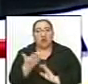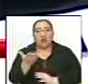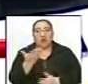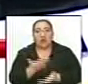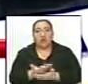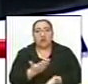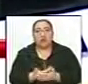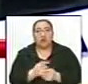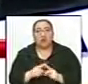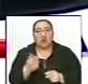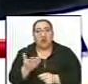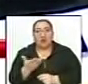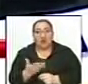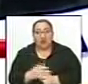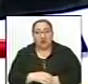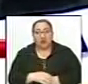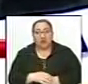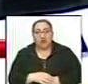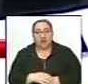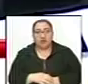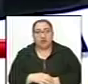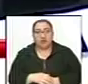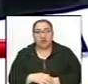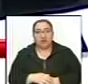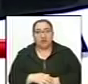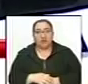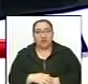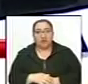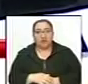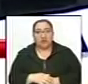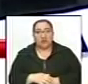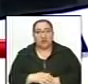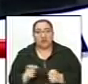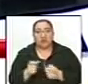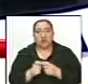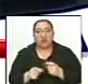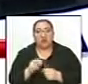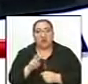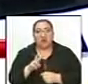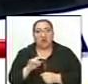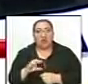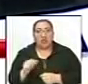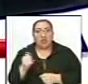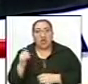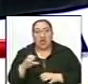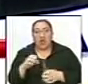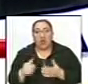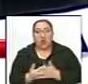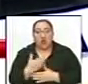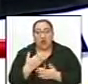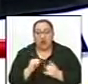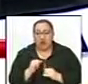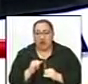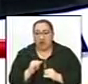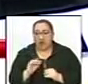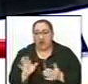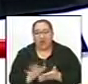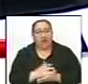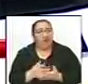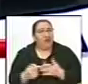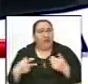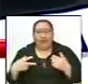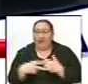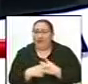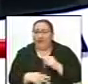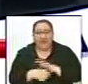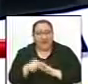sustento. Pero pedir que el congresista Vázquez haga un nuevo informe, ahí se desnaturó ese proceso. Nadie está recortando